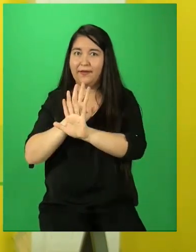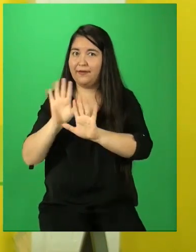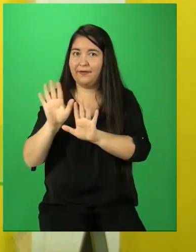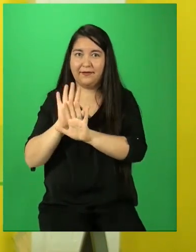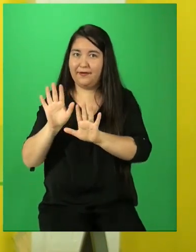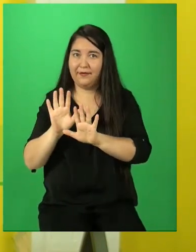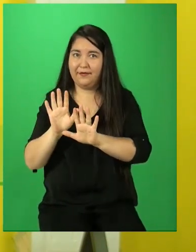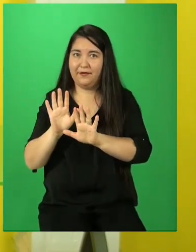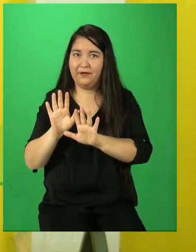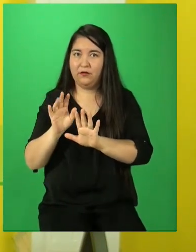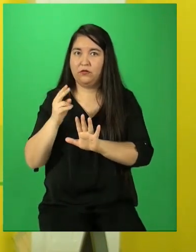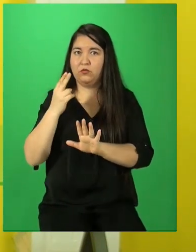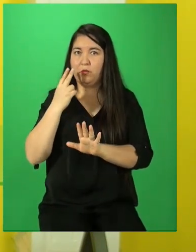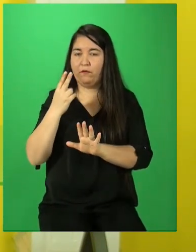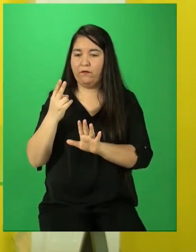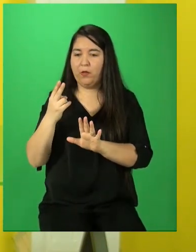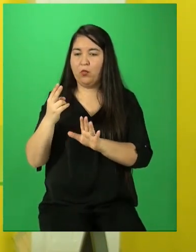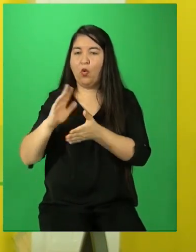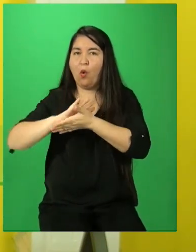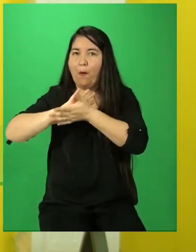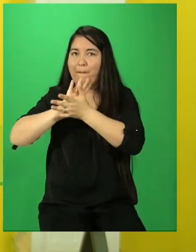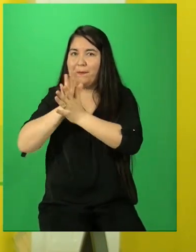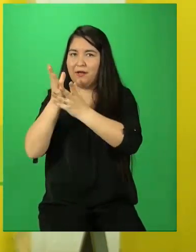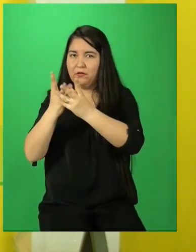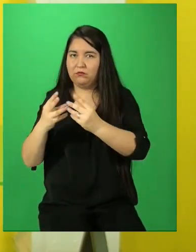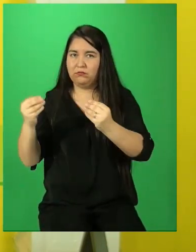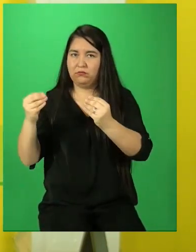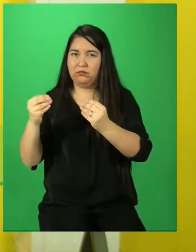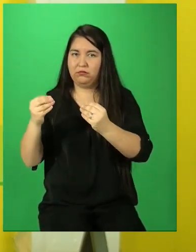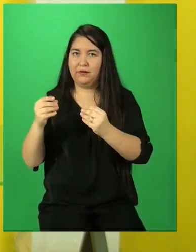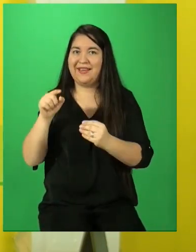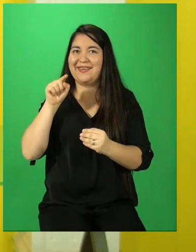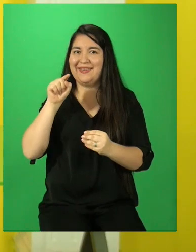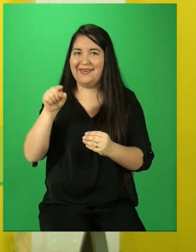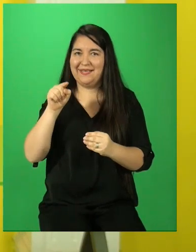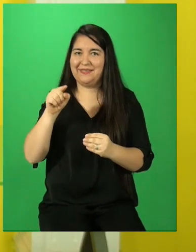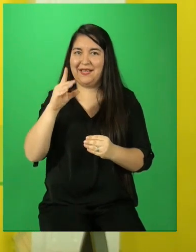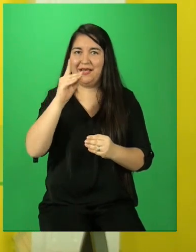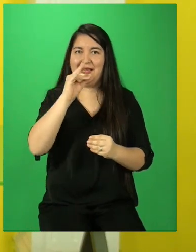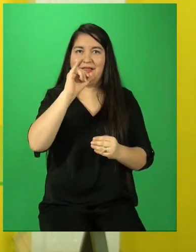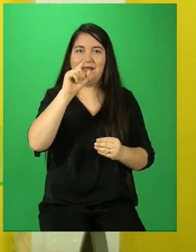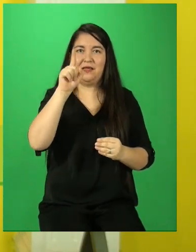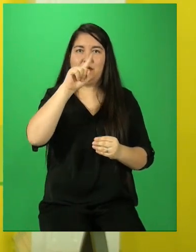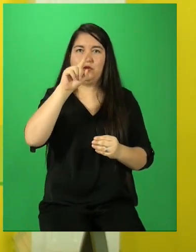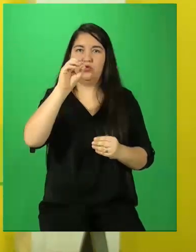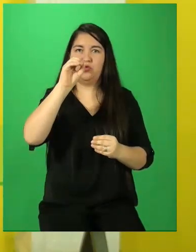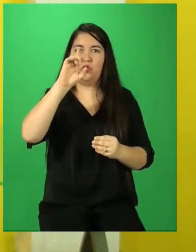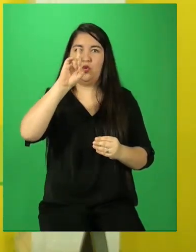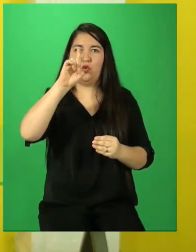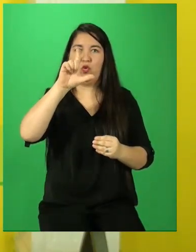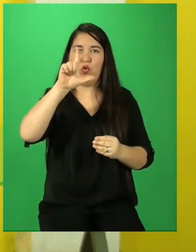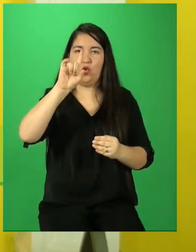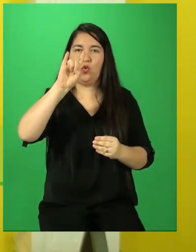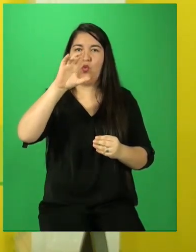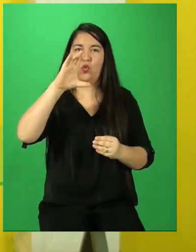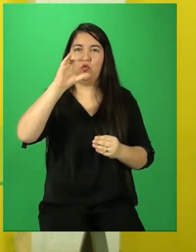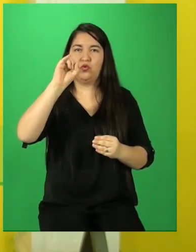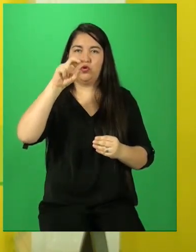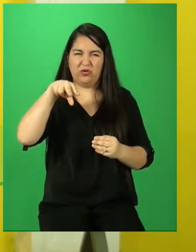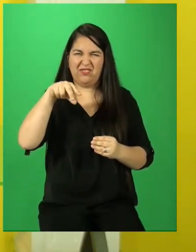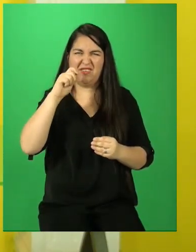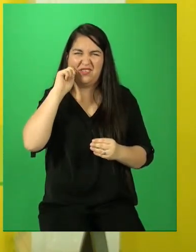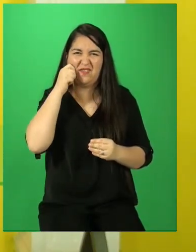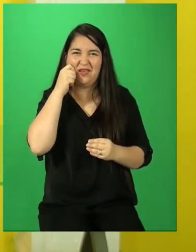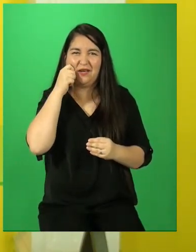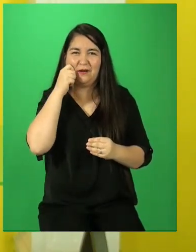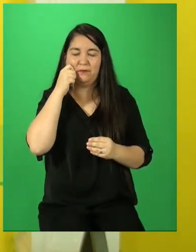hay dentro de ella. Y ahí aparecen las disoluciones o soluciones. Van a ser mezclas